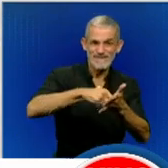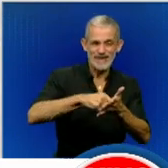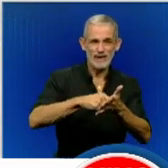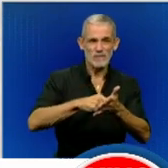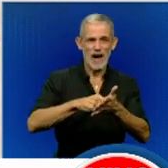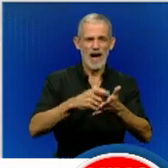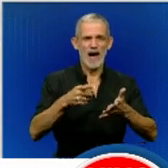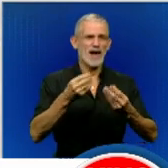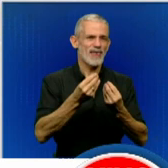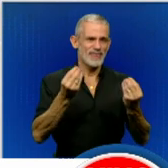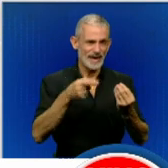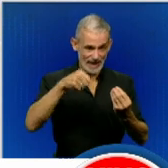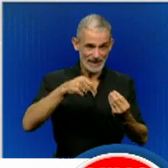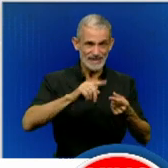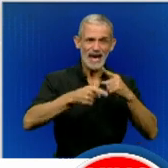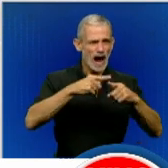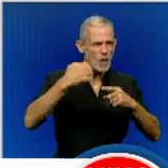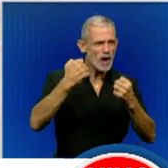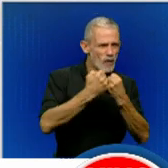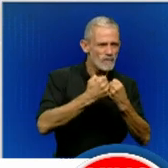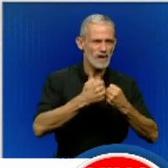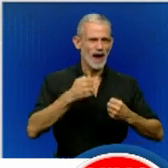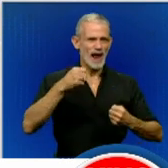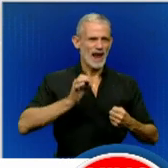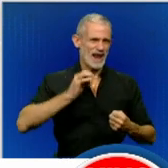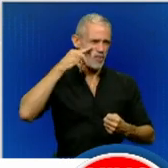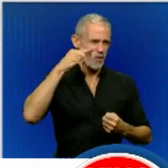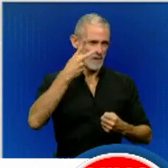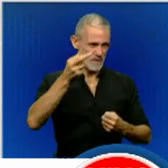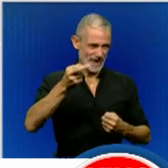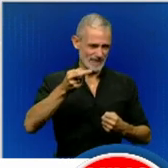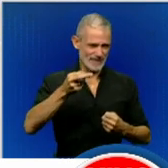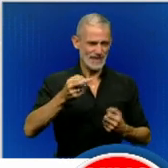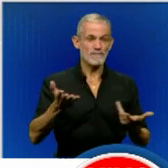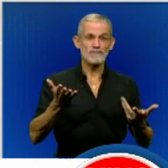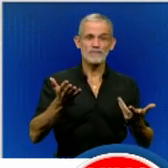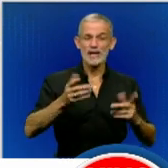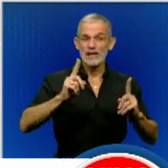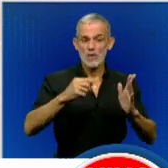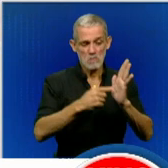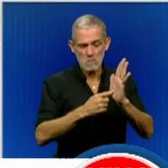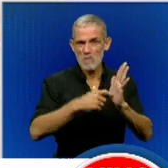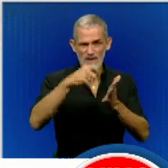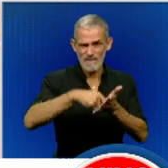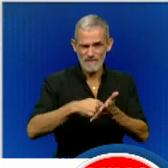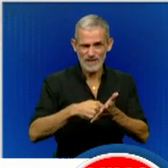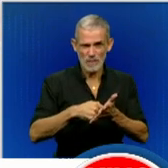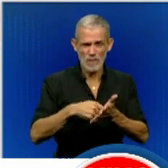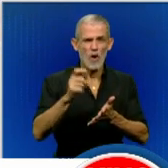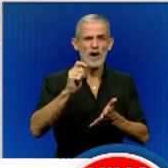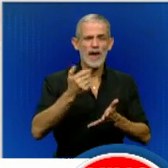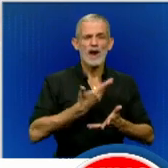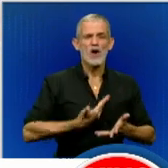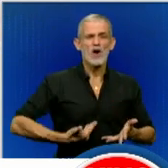los gobernadores de este consenso 2020 el cual tampoco tampoco fue firmado por el